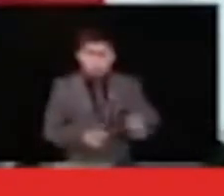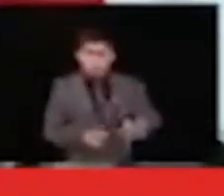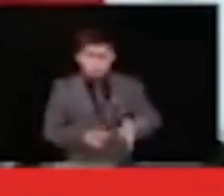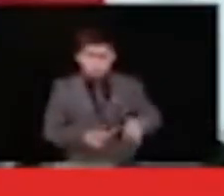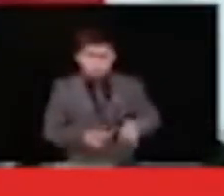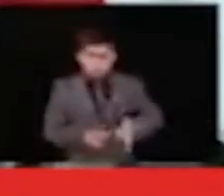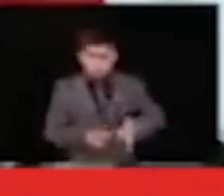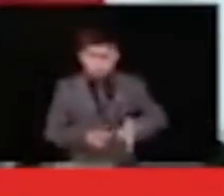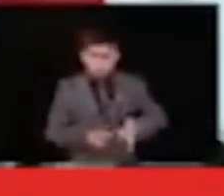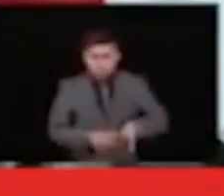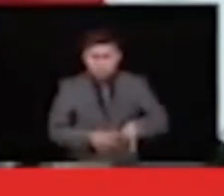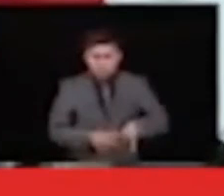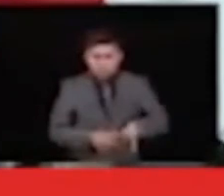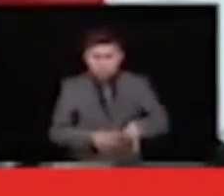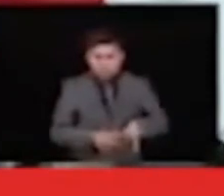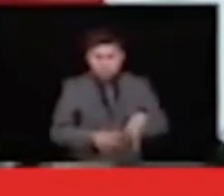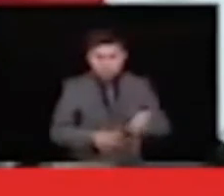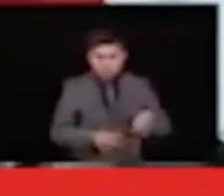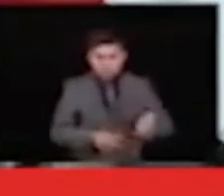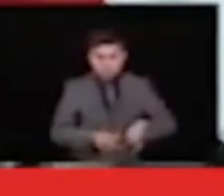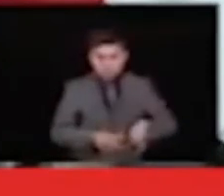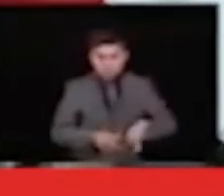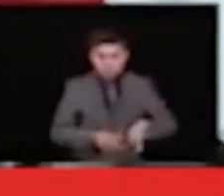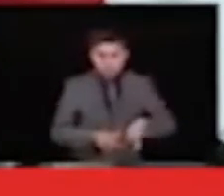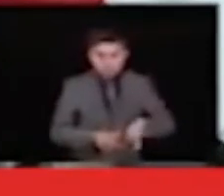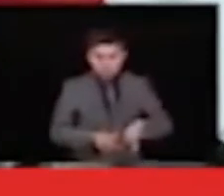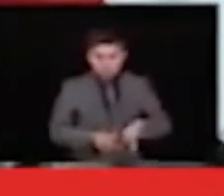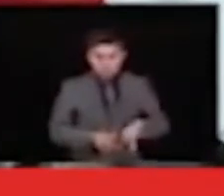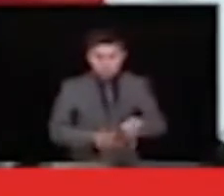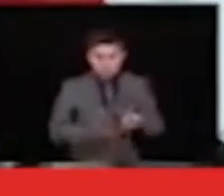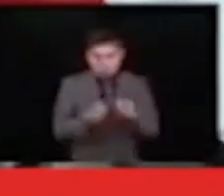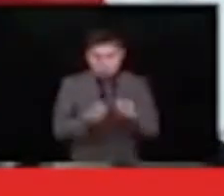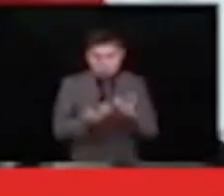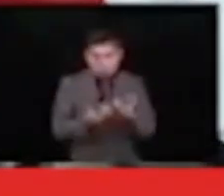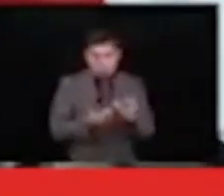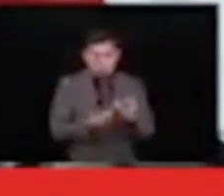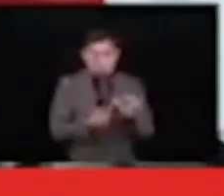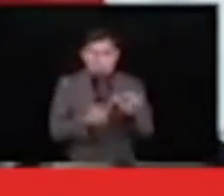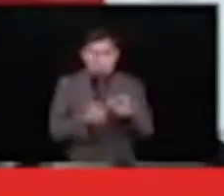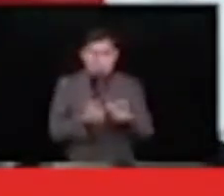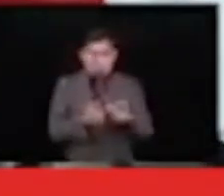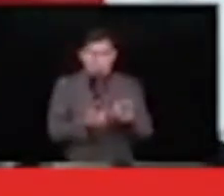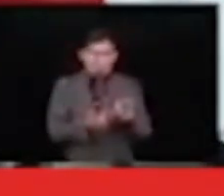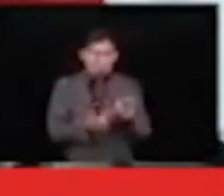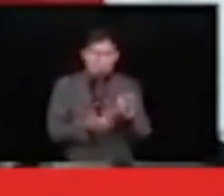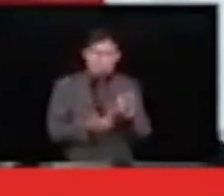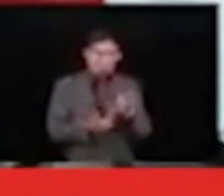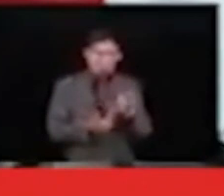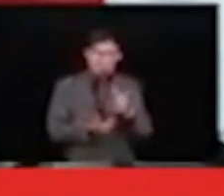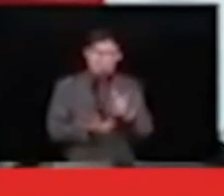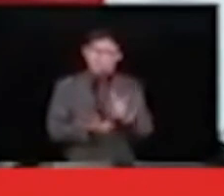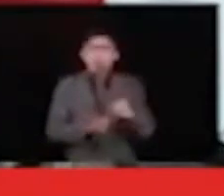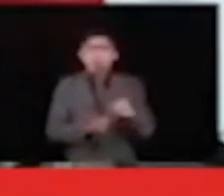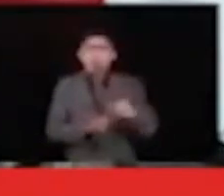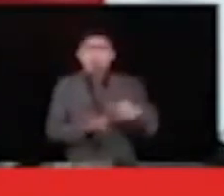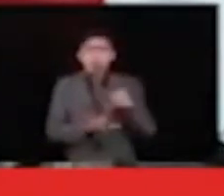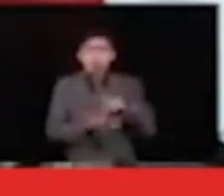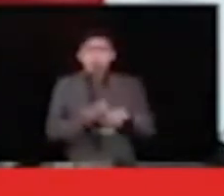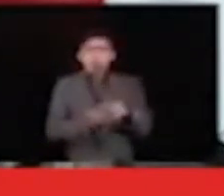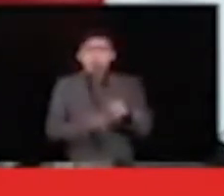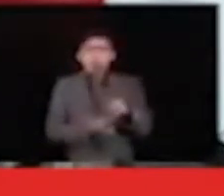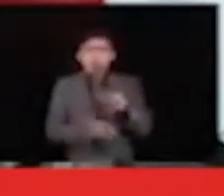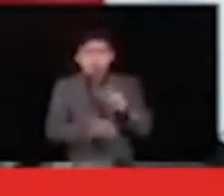interés, ni intereses oscuros, ni ningún magnate o potentado. Todo